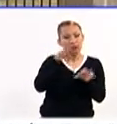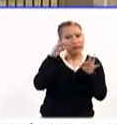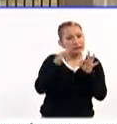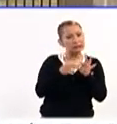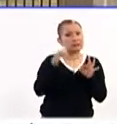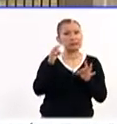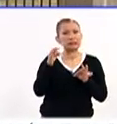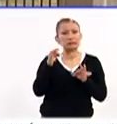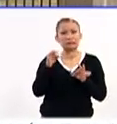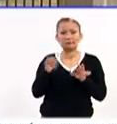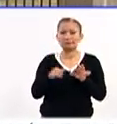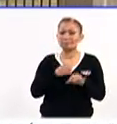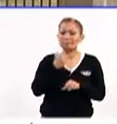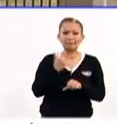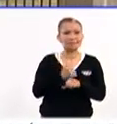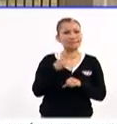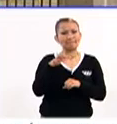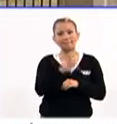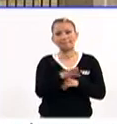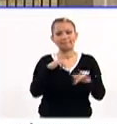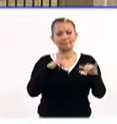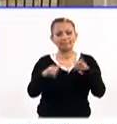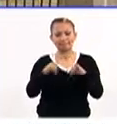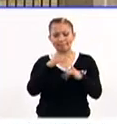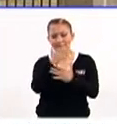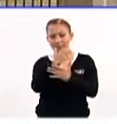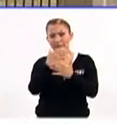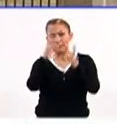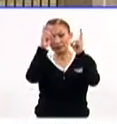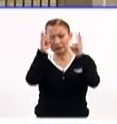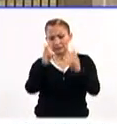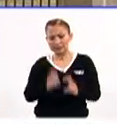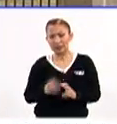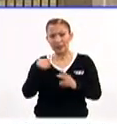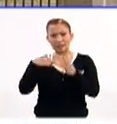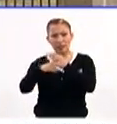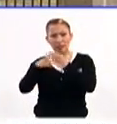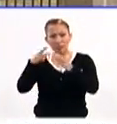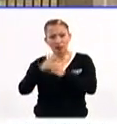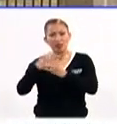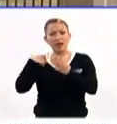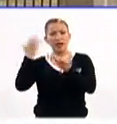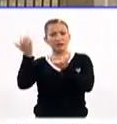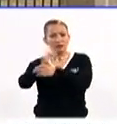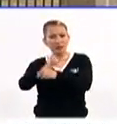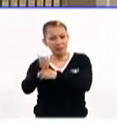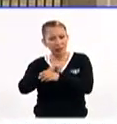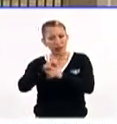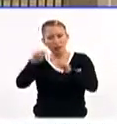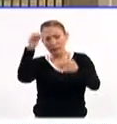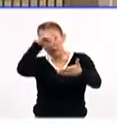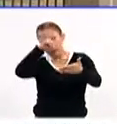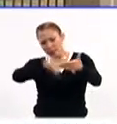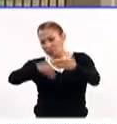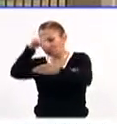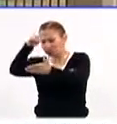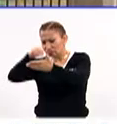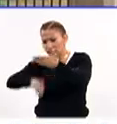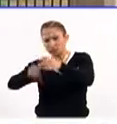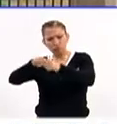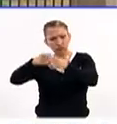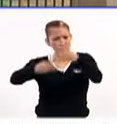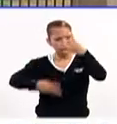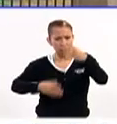consolidaron los mapas curriculares de muchas de las carreras que posteriormente ya se hicieron